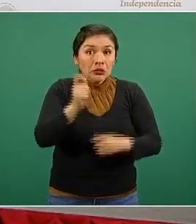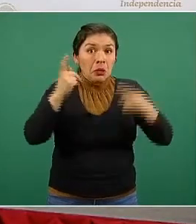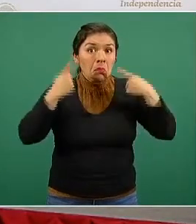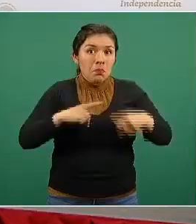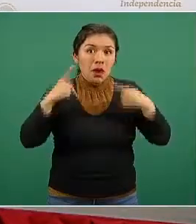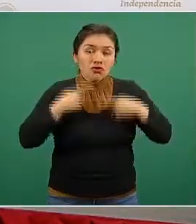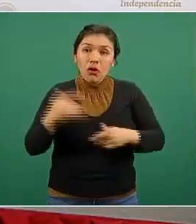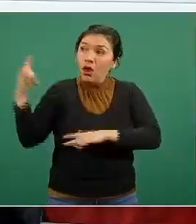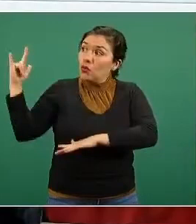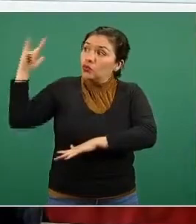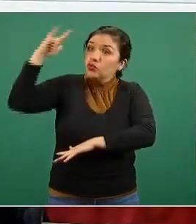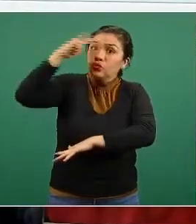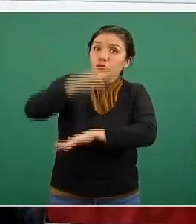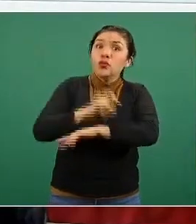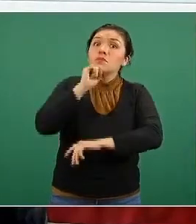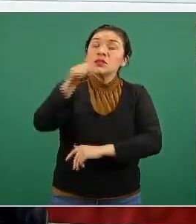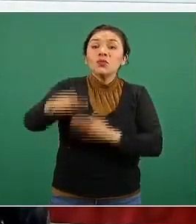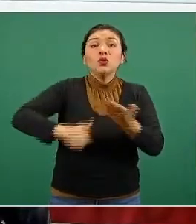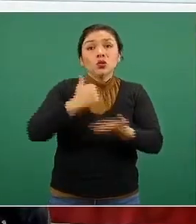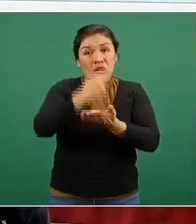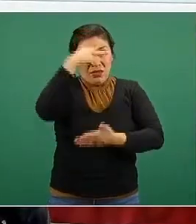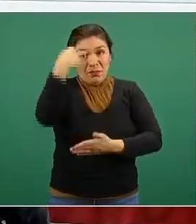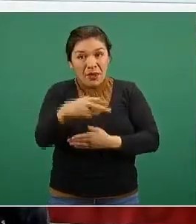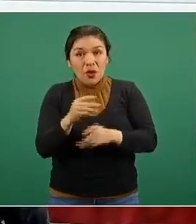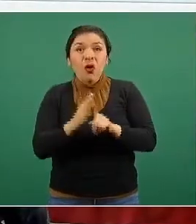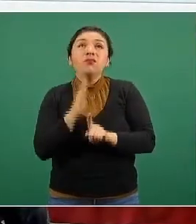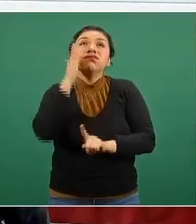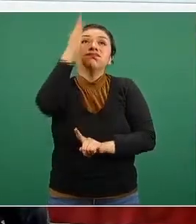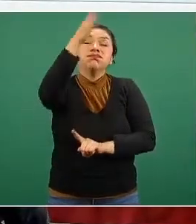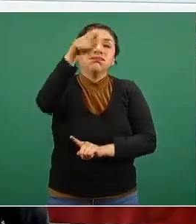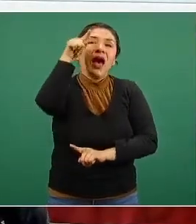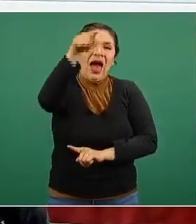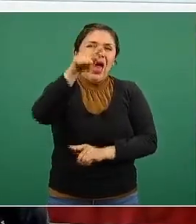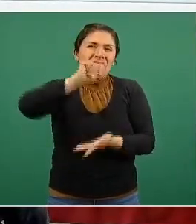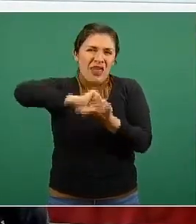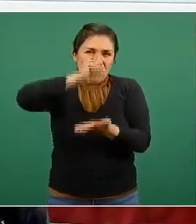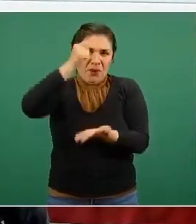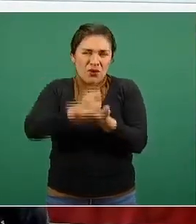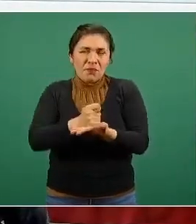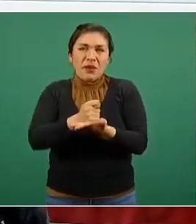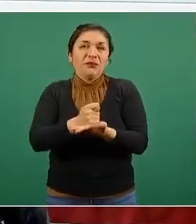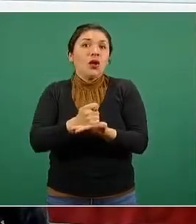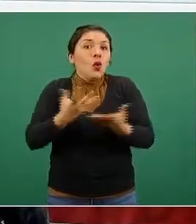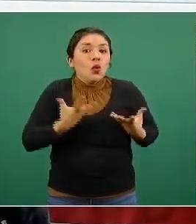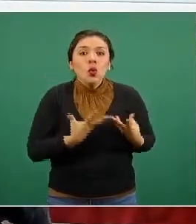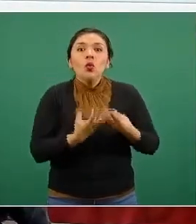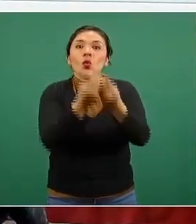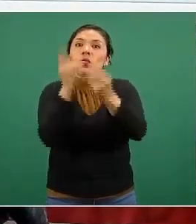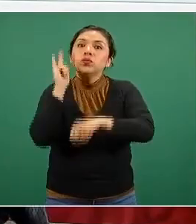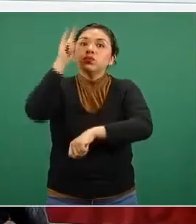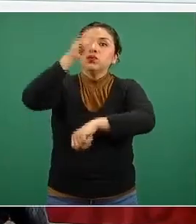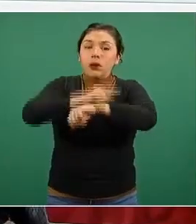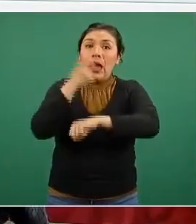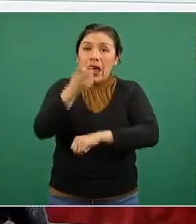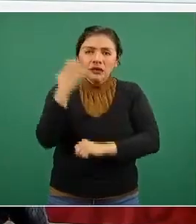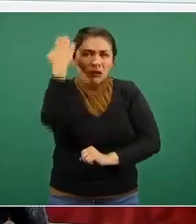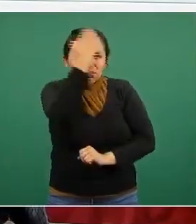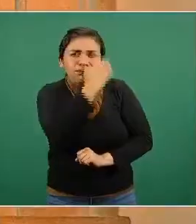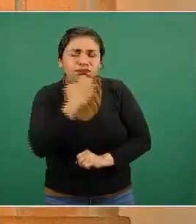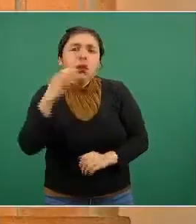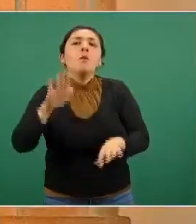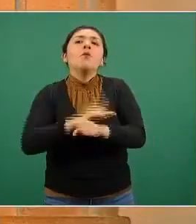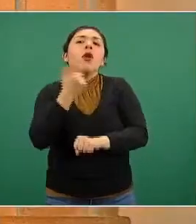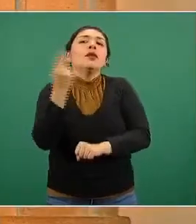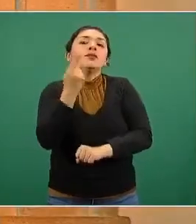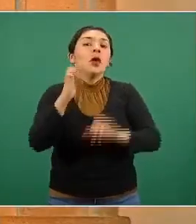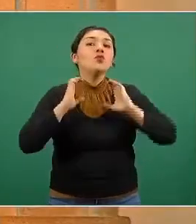pasajeros del vuelo de Ciudad de México a Tamaulipas que estuvieron en ese momento. Este seguimiento se hace por